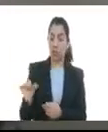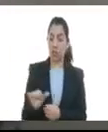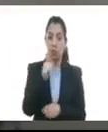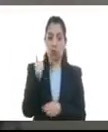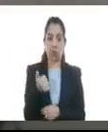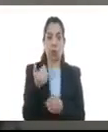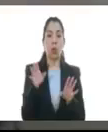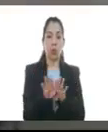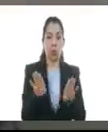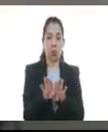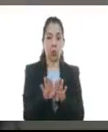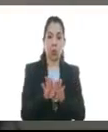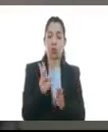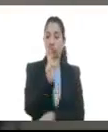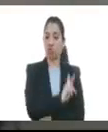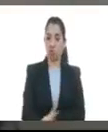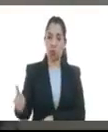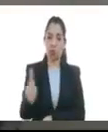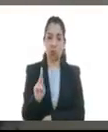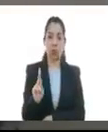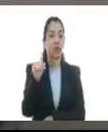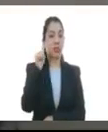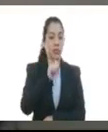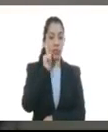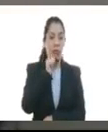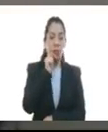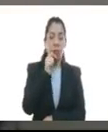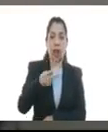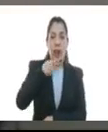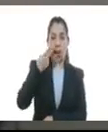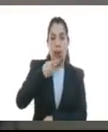o la mayoría, en lengua indígena.